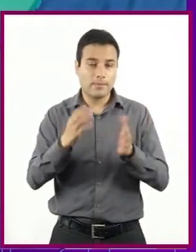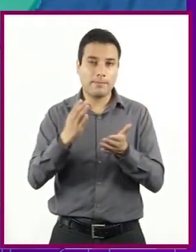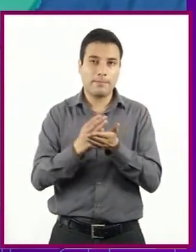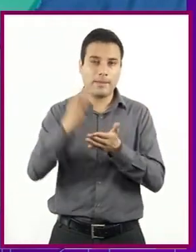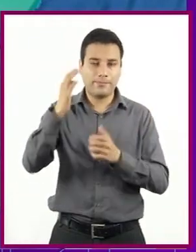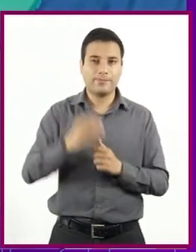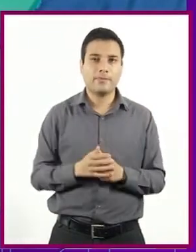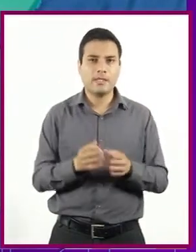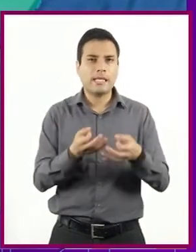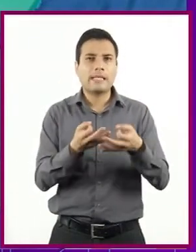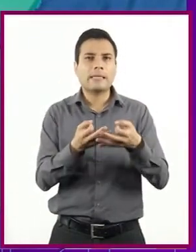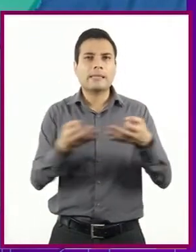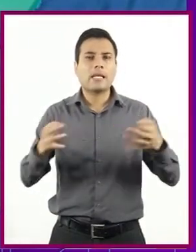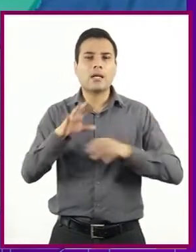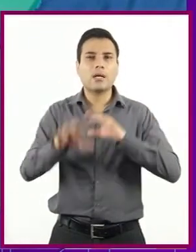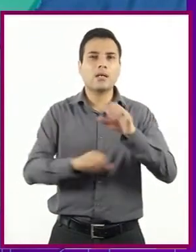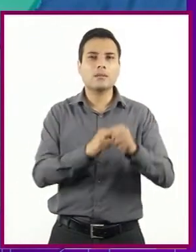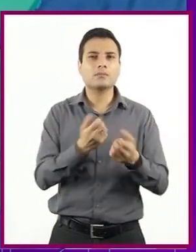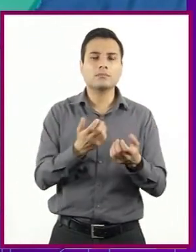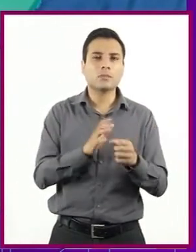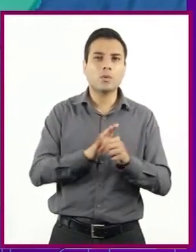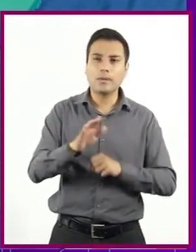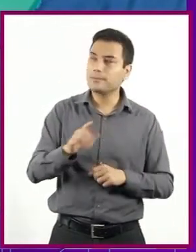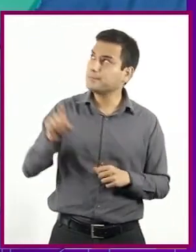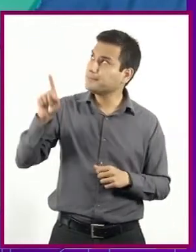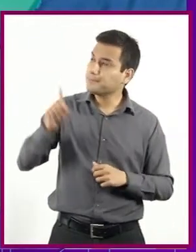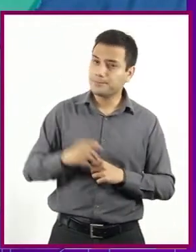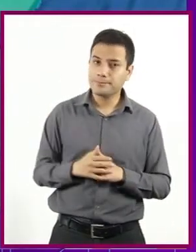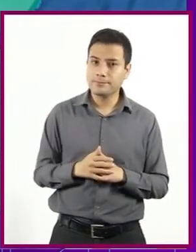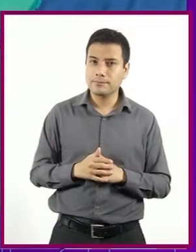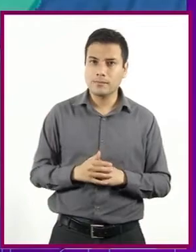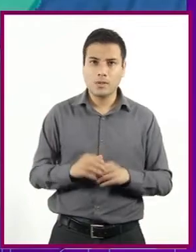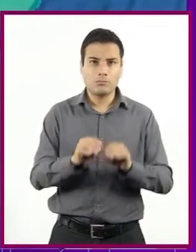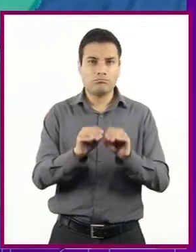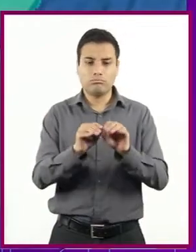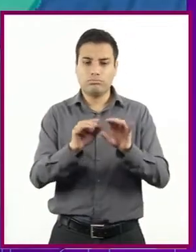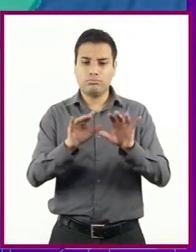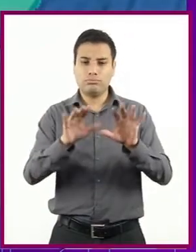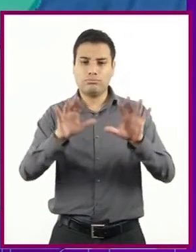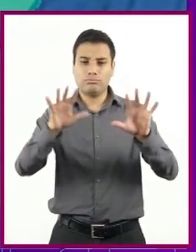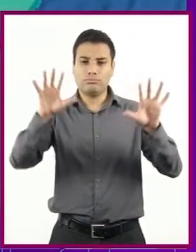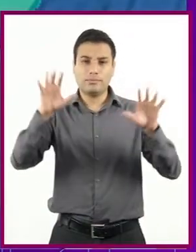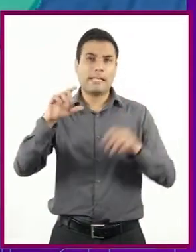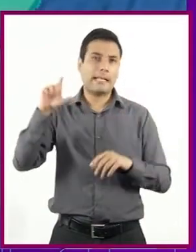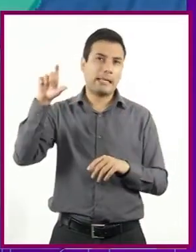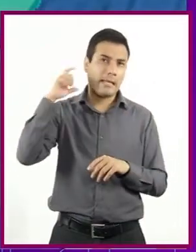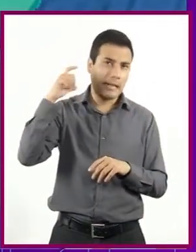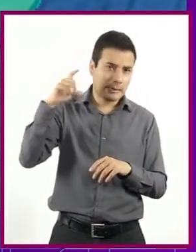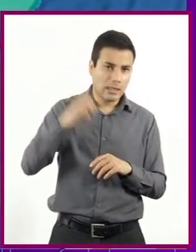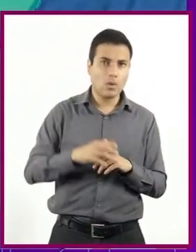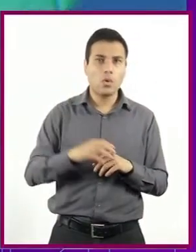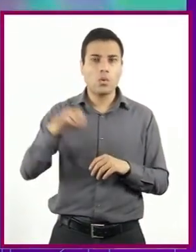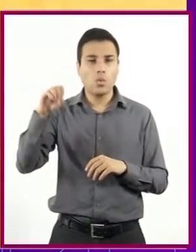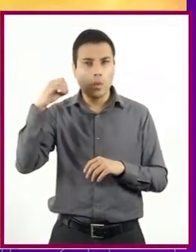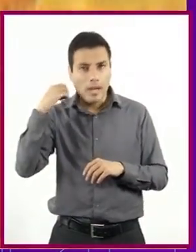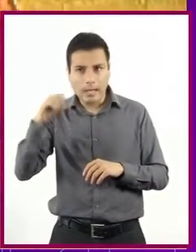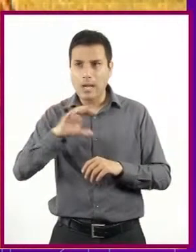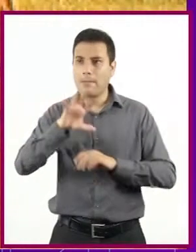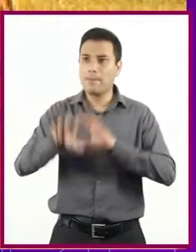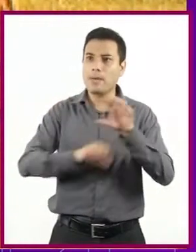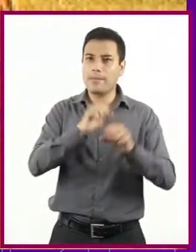señoríos que quedaron bajo su dominio se extendieron de costa a costa del país y desde Querétaro hasta Oaxaca.